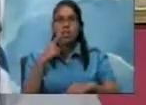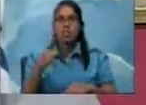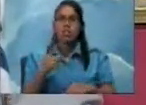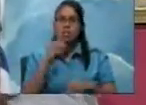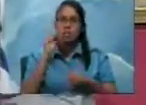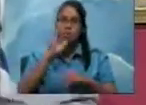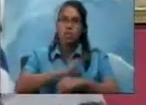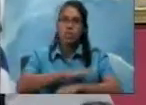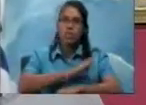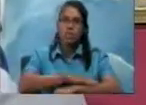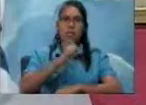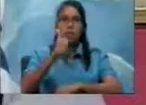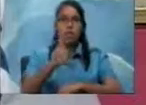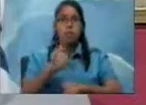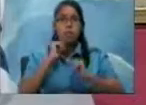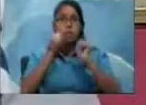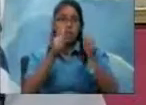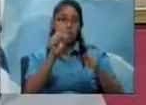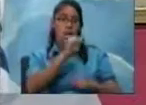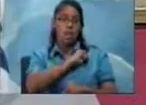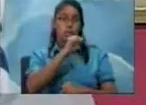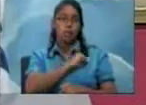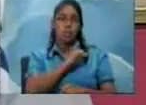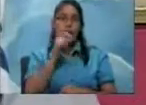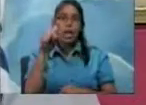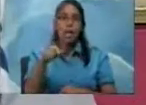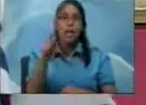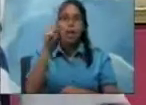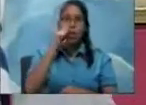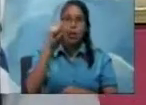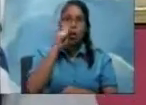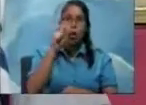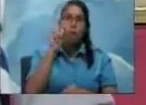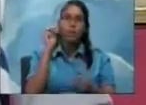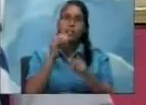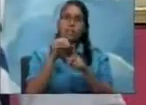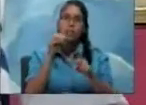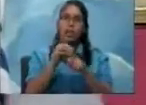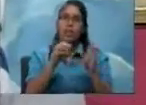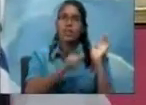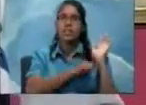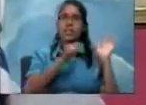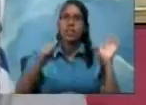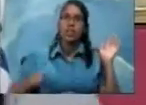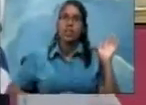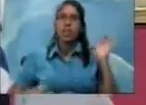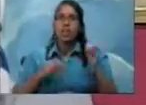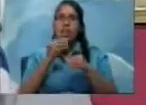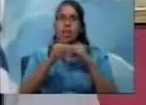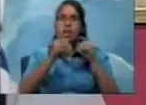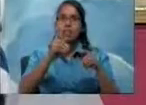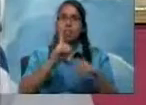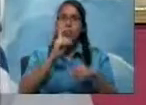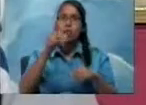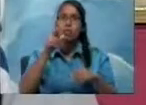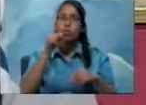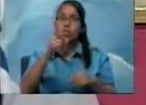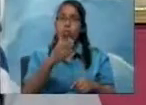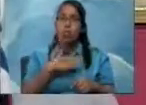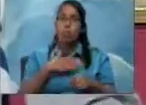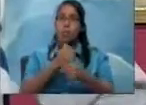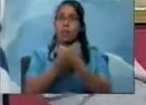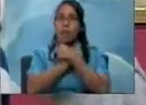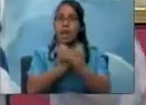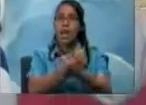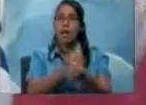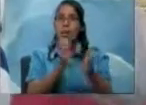algo empiezan a asustarse este hombre llamado Pedro el señor Jesucristo le hace esa pregunta me ama